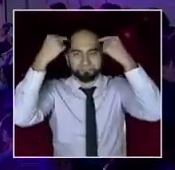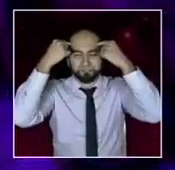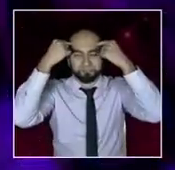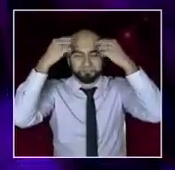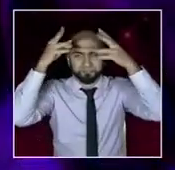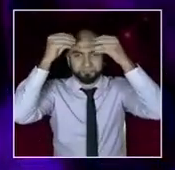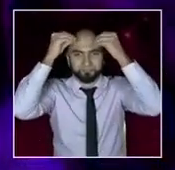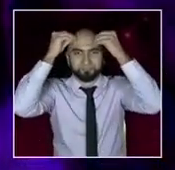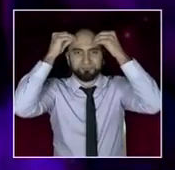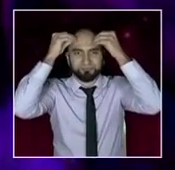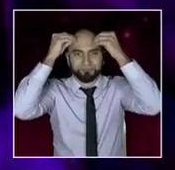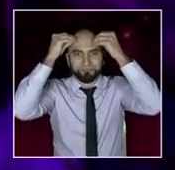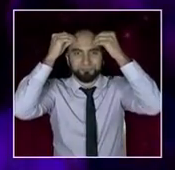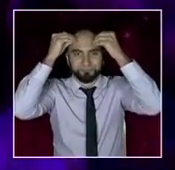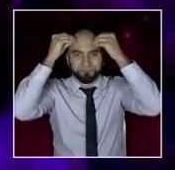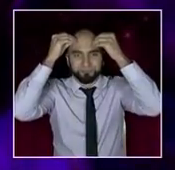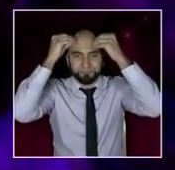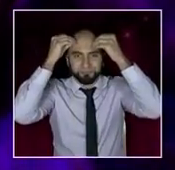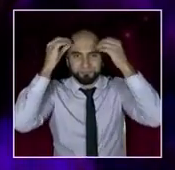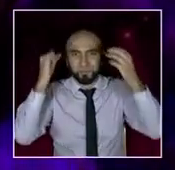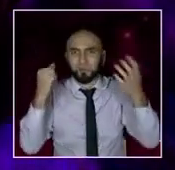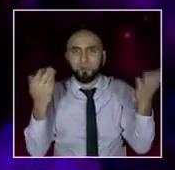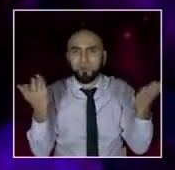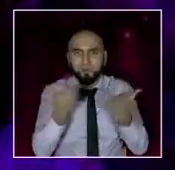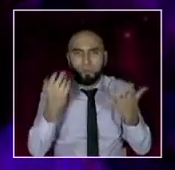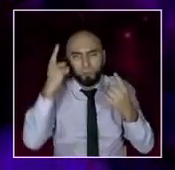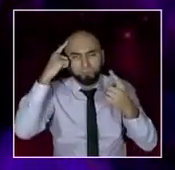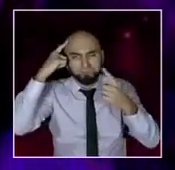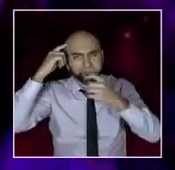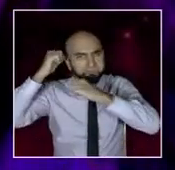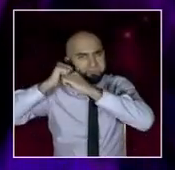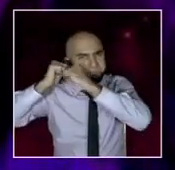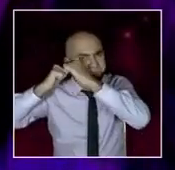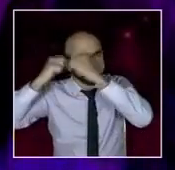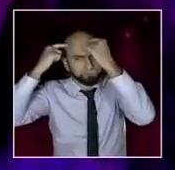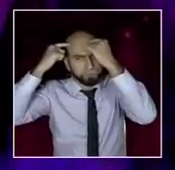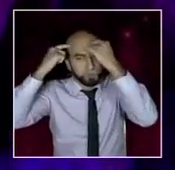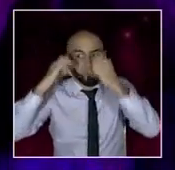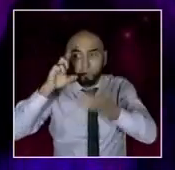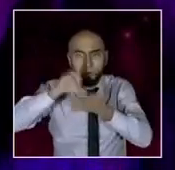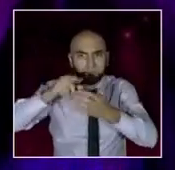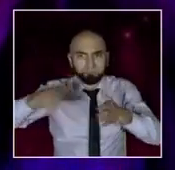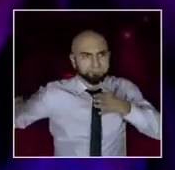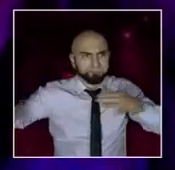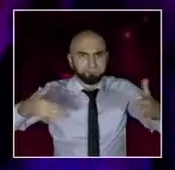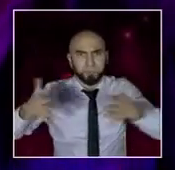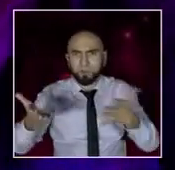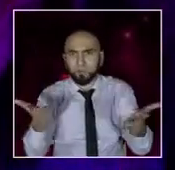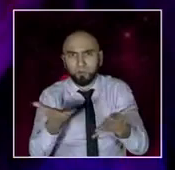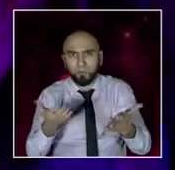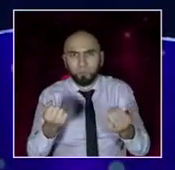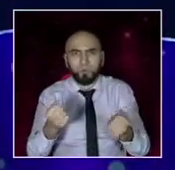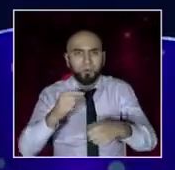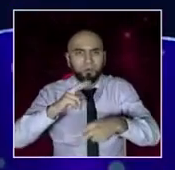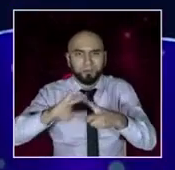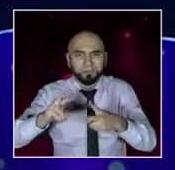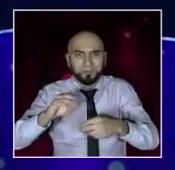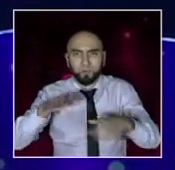alucinaciones controladas, o cómo se estructuran los espacios y cómo se desarrollan las cosas con el tiempo también.